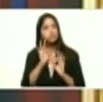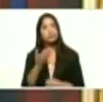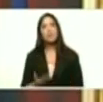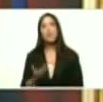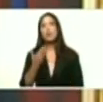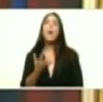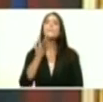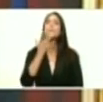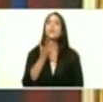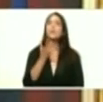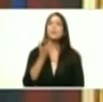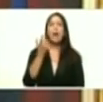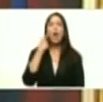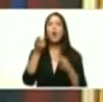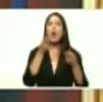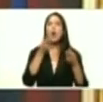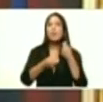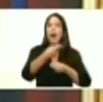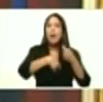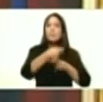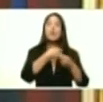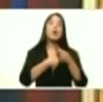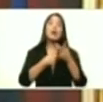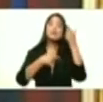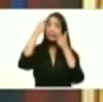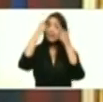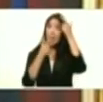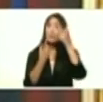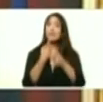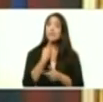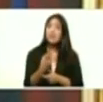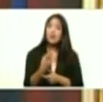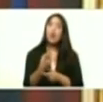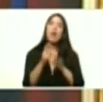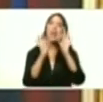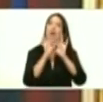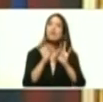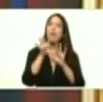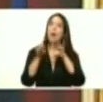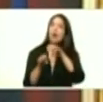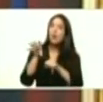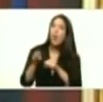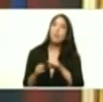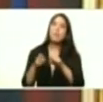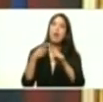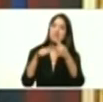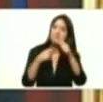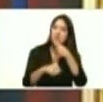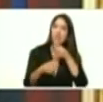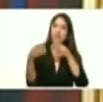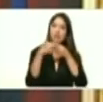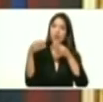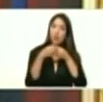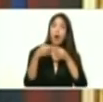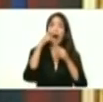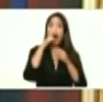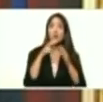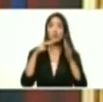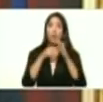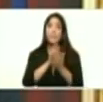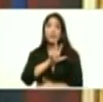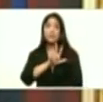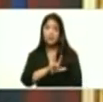por ejemplo, ¿quién puede negar que el control de cambio decretado por el comandante Chávez y la modalidad de cambio único del 2003